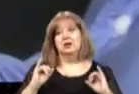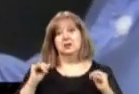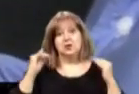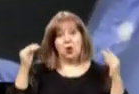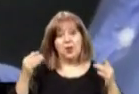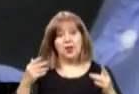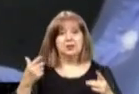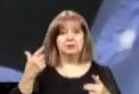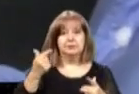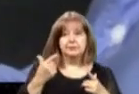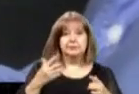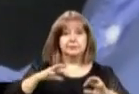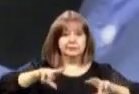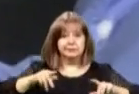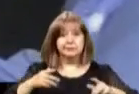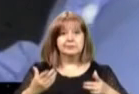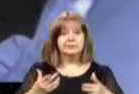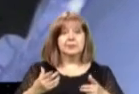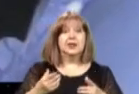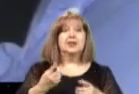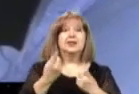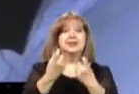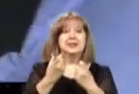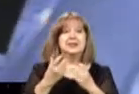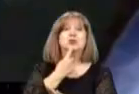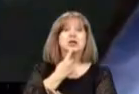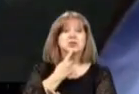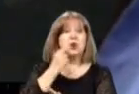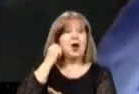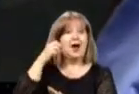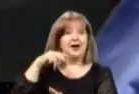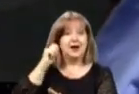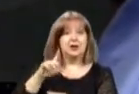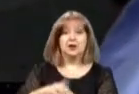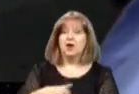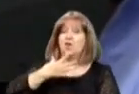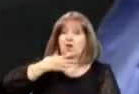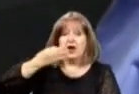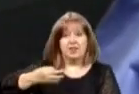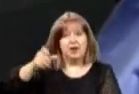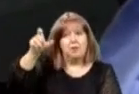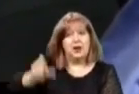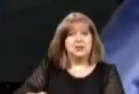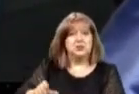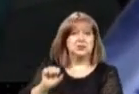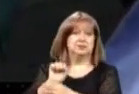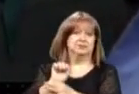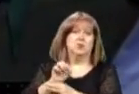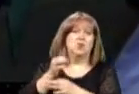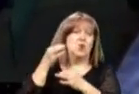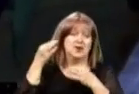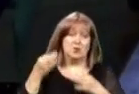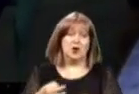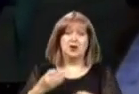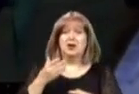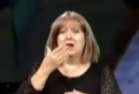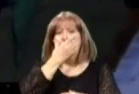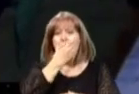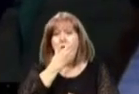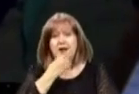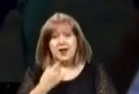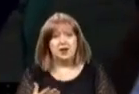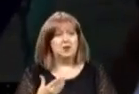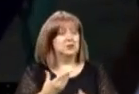chicos, pero lo que necesitamos es seguridad en el barrio. Ángel era una excelente persona, se llevaba bien con todos